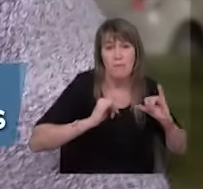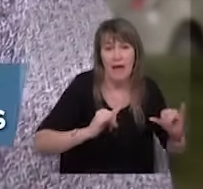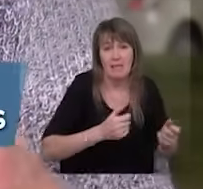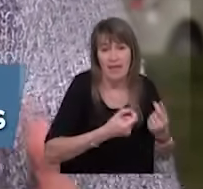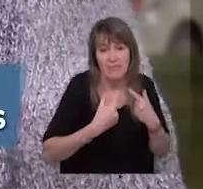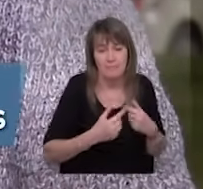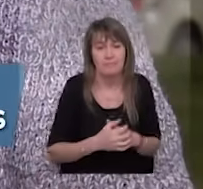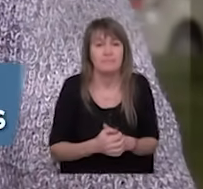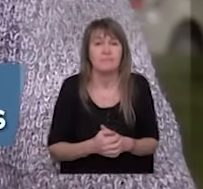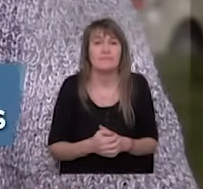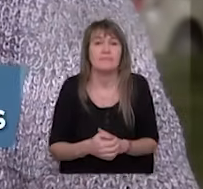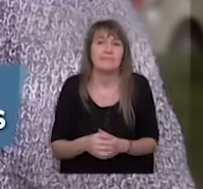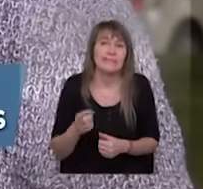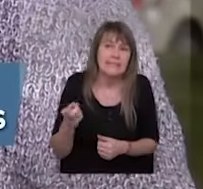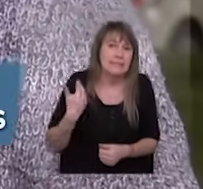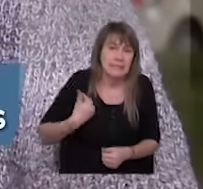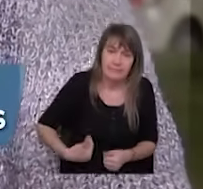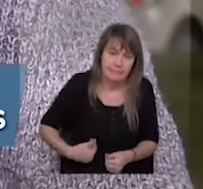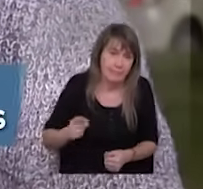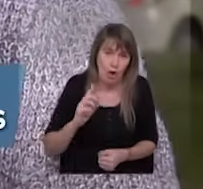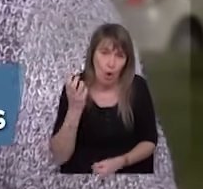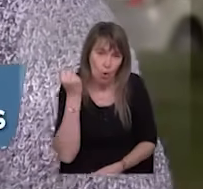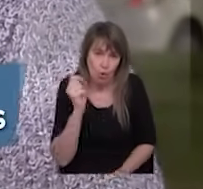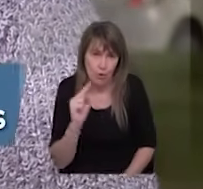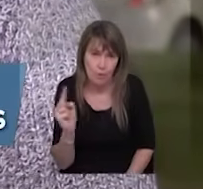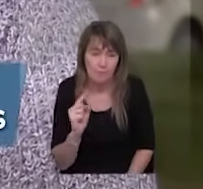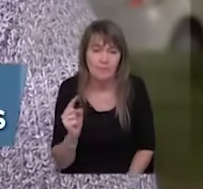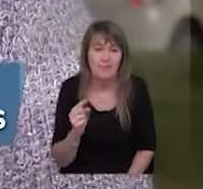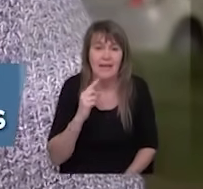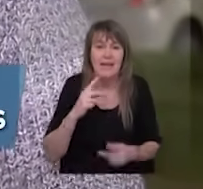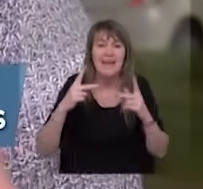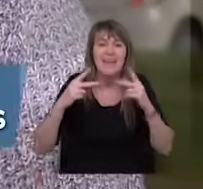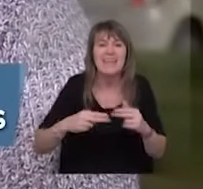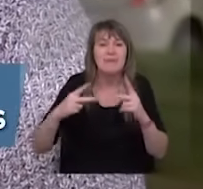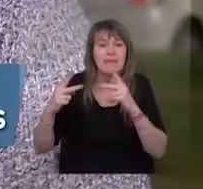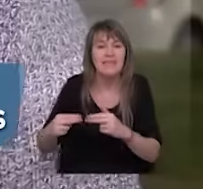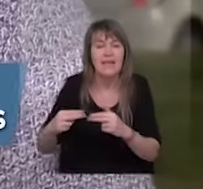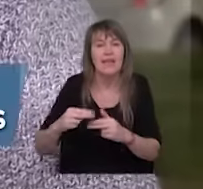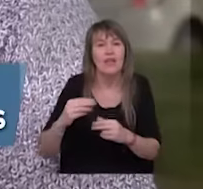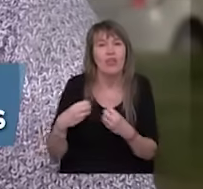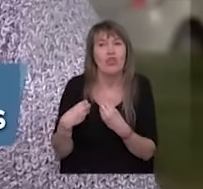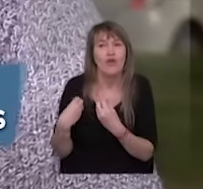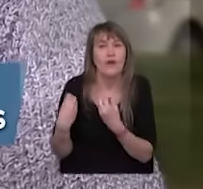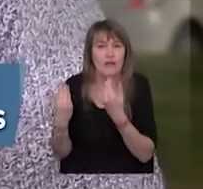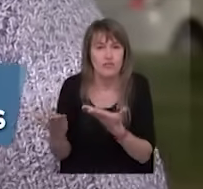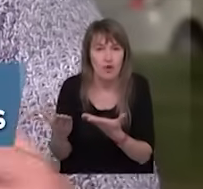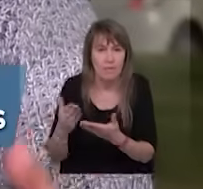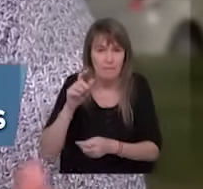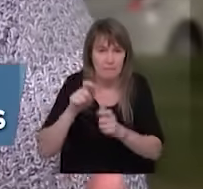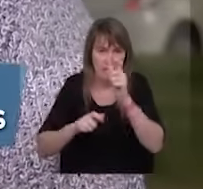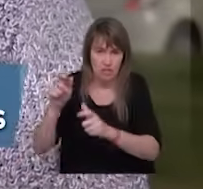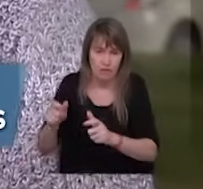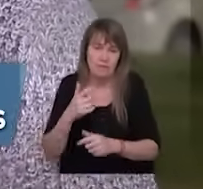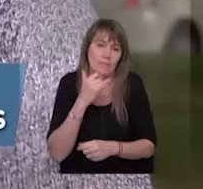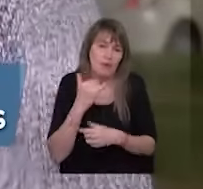límite y eso lamentablemente no se logró si se l creo que se establecieran límites a las donaciones de las personas porque antes si vos